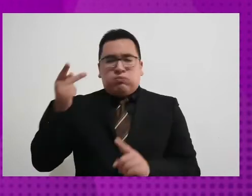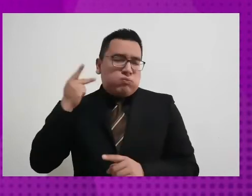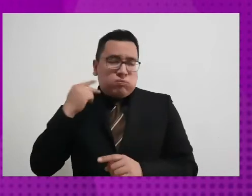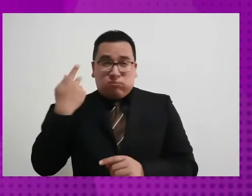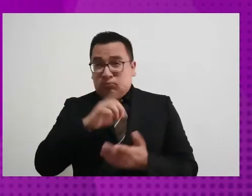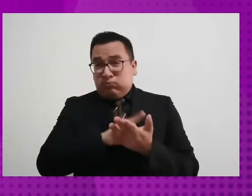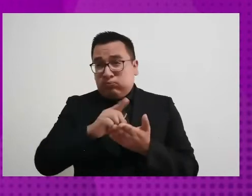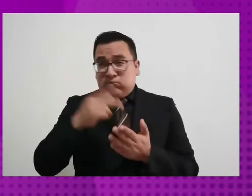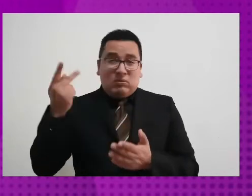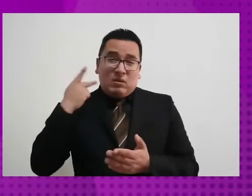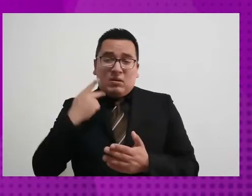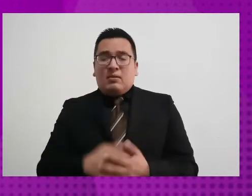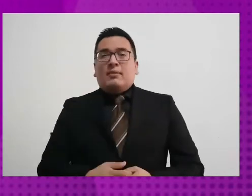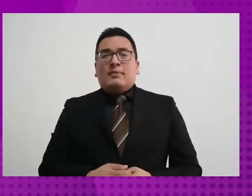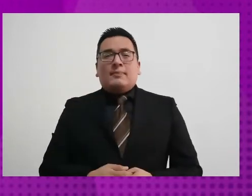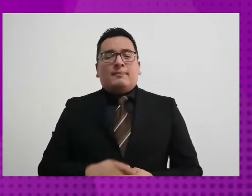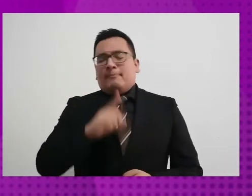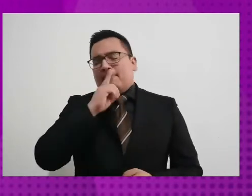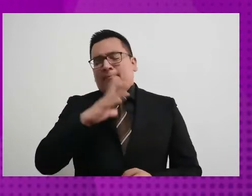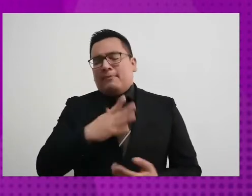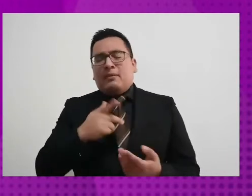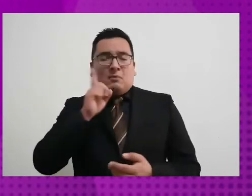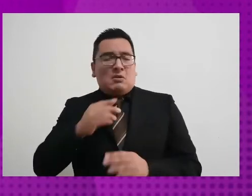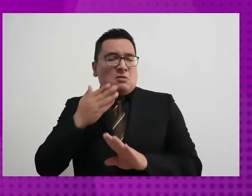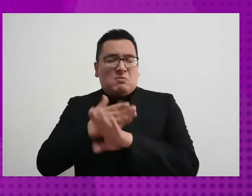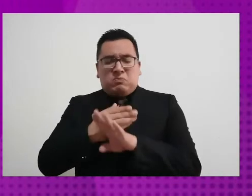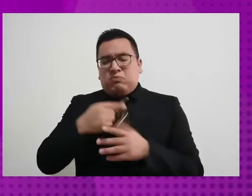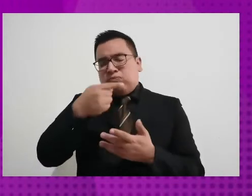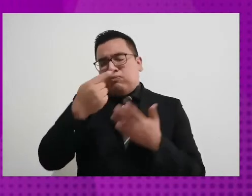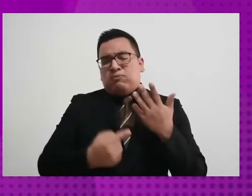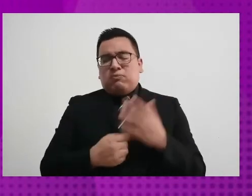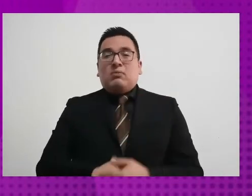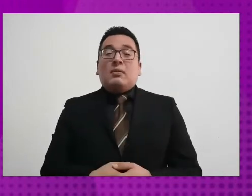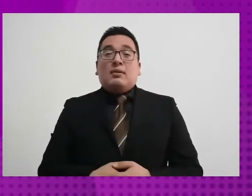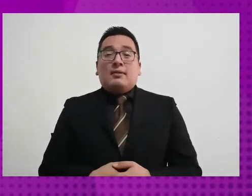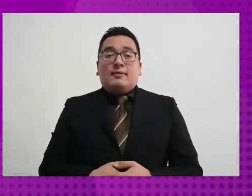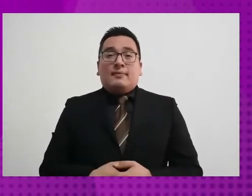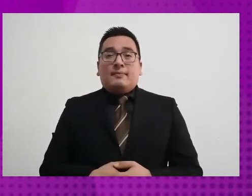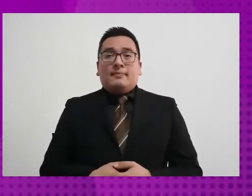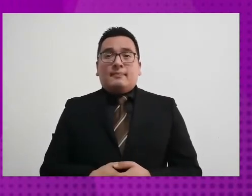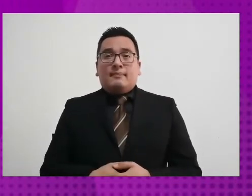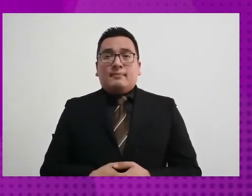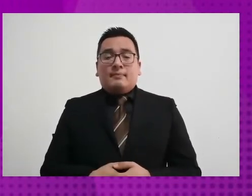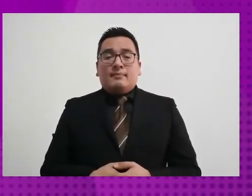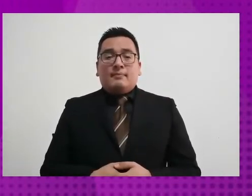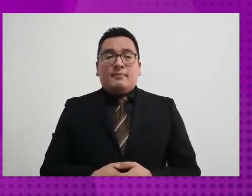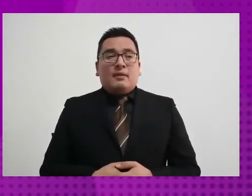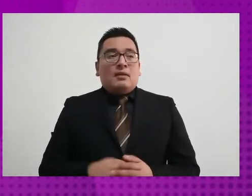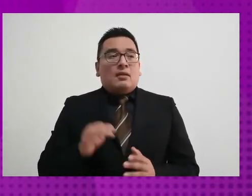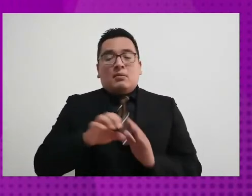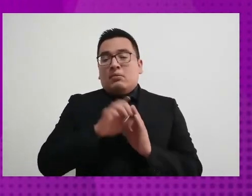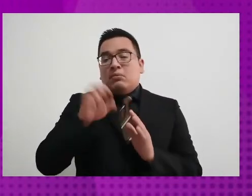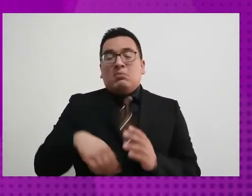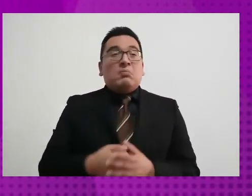ejercicio de nuestros derechos político-electorales, sino que hay violencia que se da en distintos ámbitos. Imaginemos que podamos tener a deudores